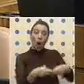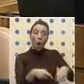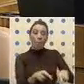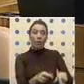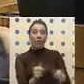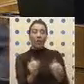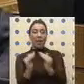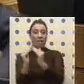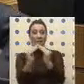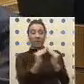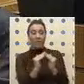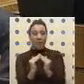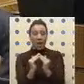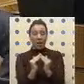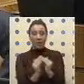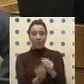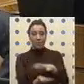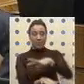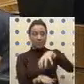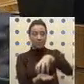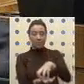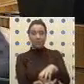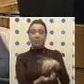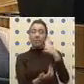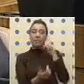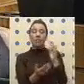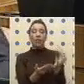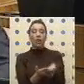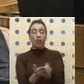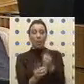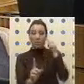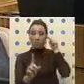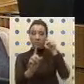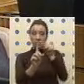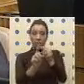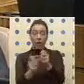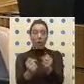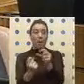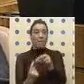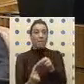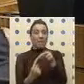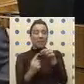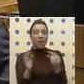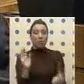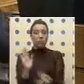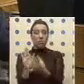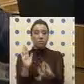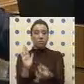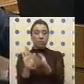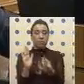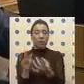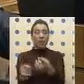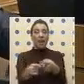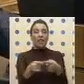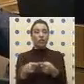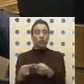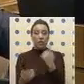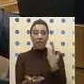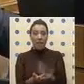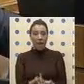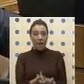barrios, en sus poblaciones, para que logremos atacar con fuerza uno de los principales flagelos que nuestra sociedad hoy día